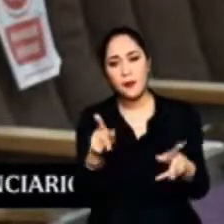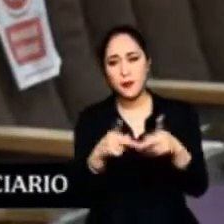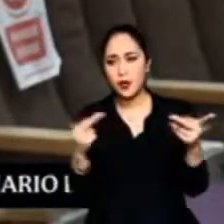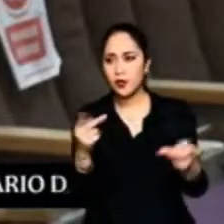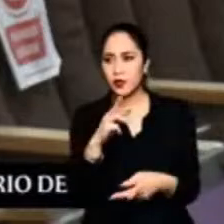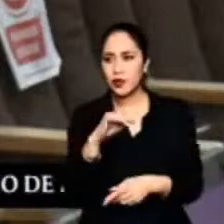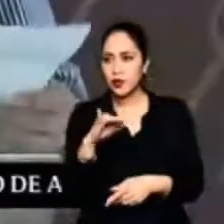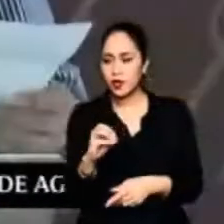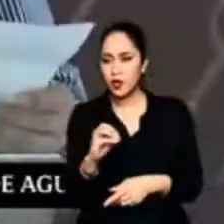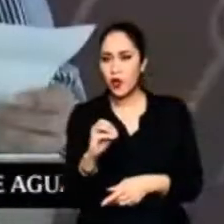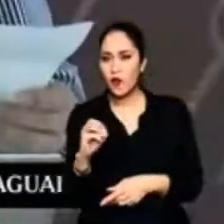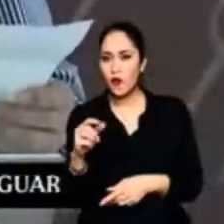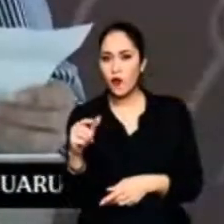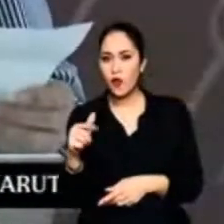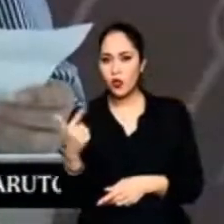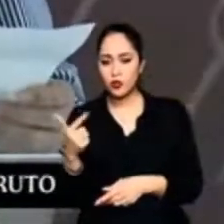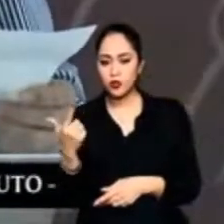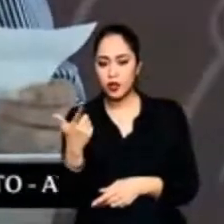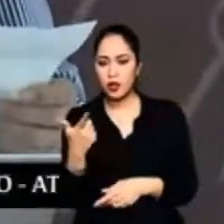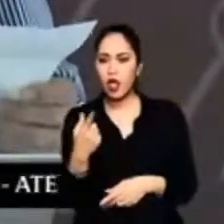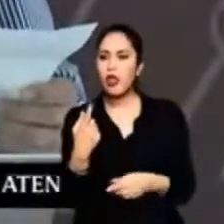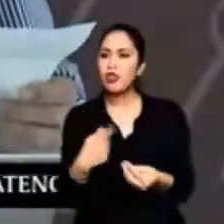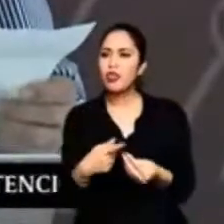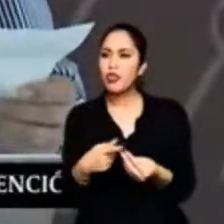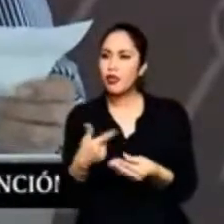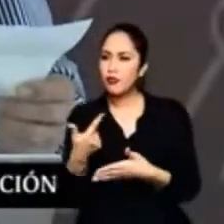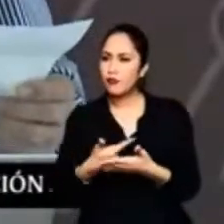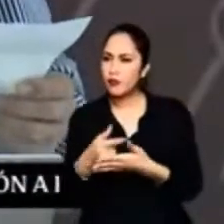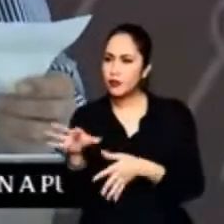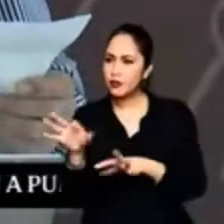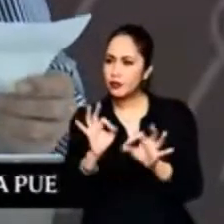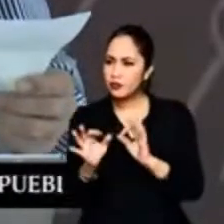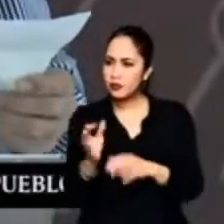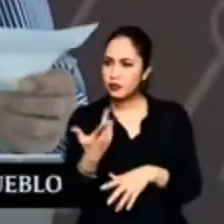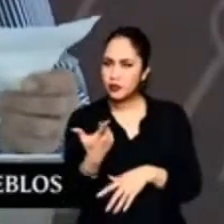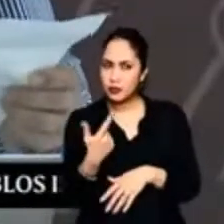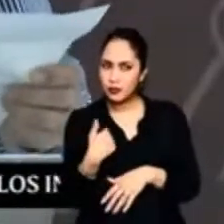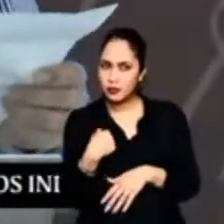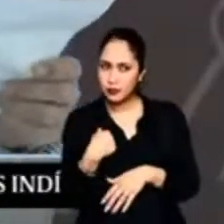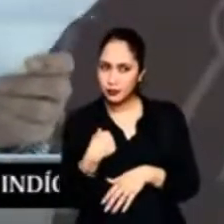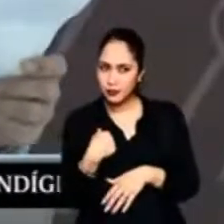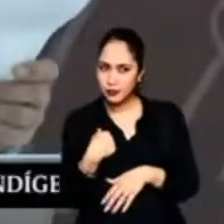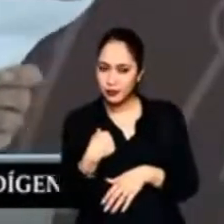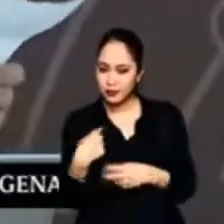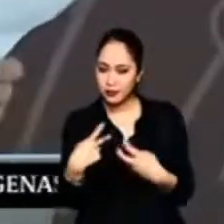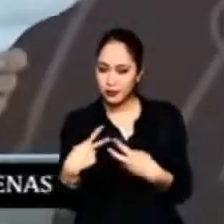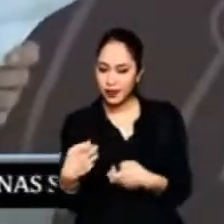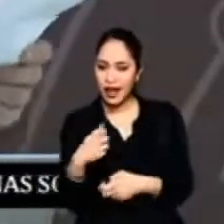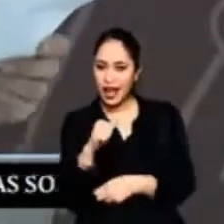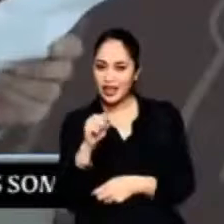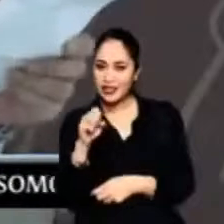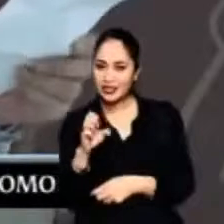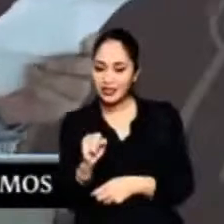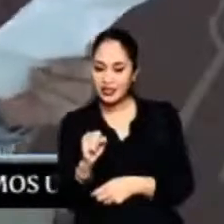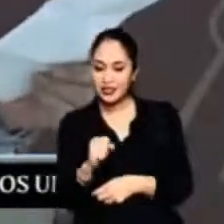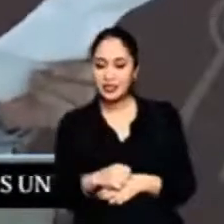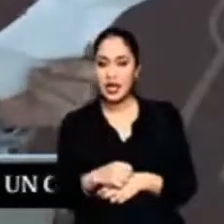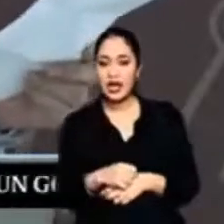está preciso. ¿Dónde lo agarraron? No, nos están infiltrando ustedes a nosotros, a la auditoría. 1,030